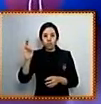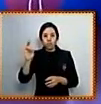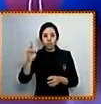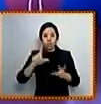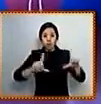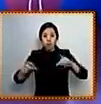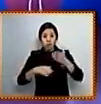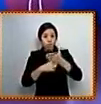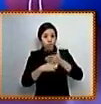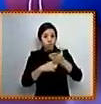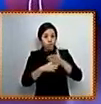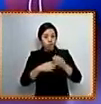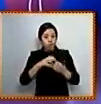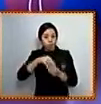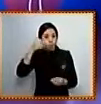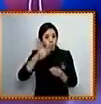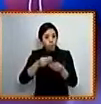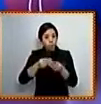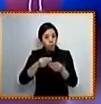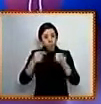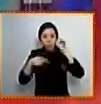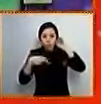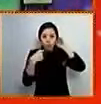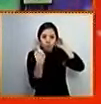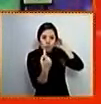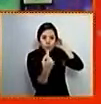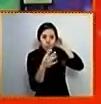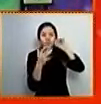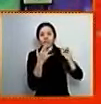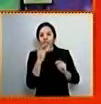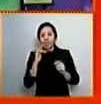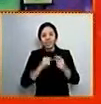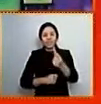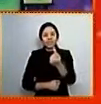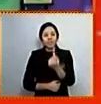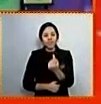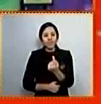boletitos porque ahora vamos a aumentar su dinero con más uno. Suerte.